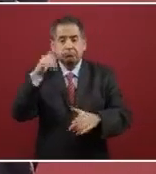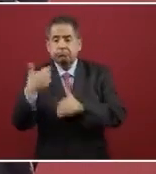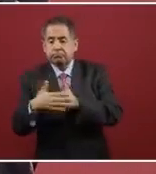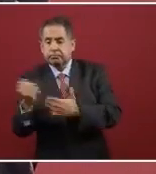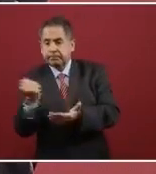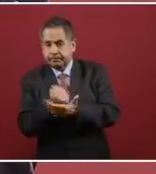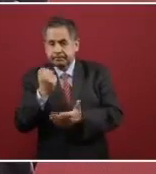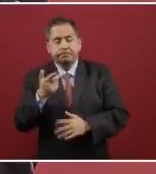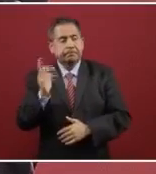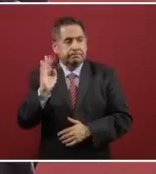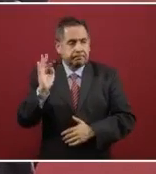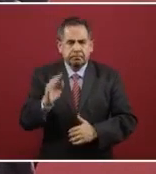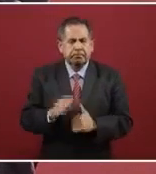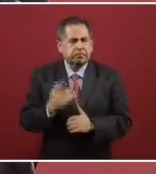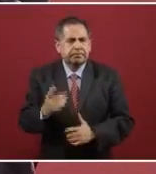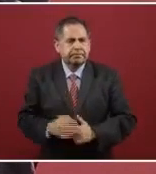porque